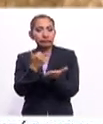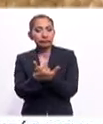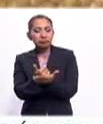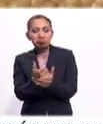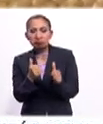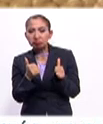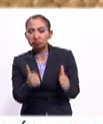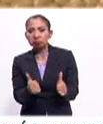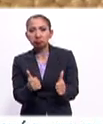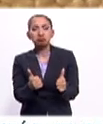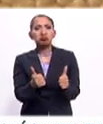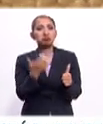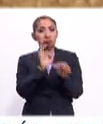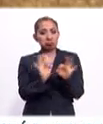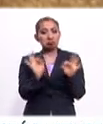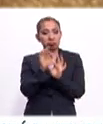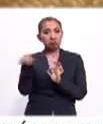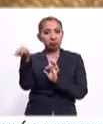fuente